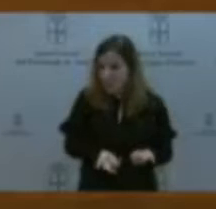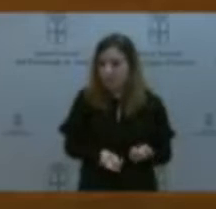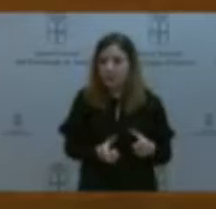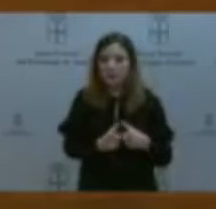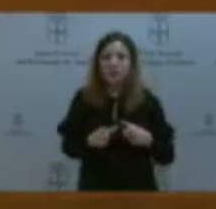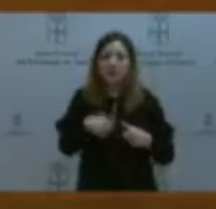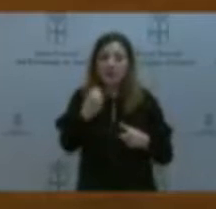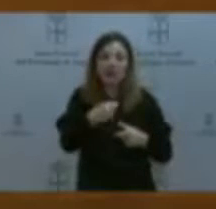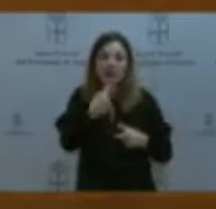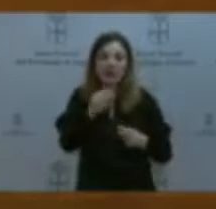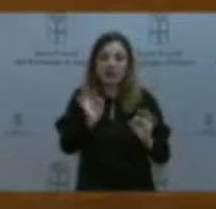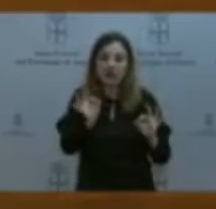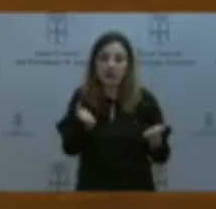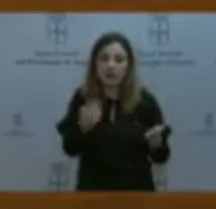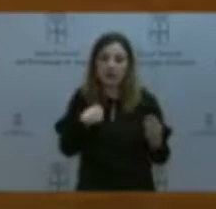¿no?